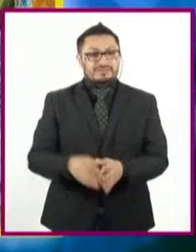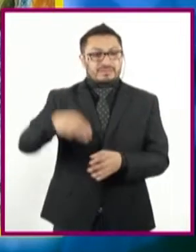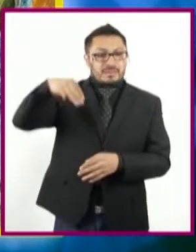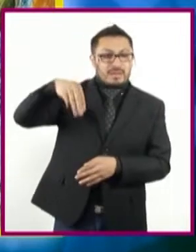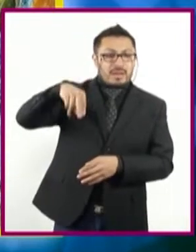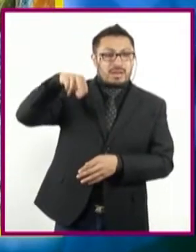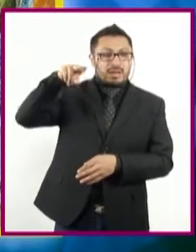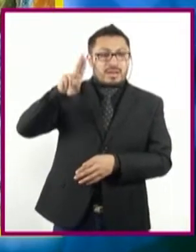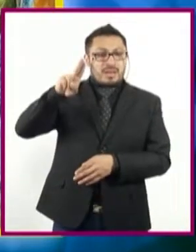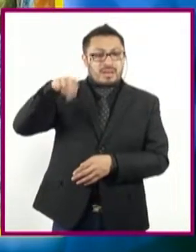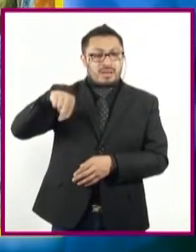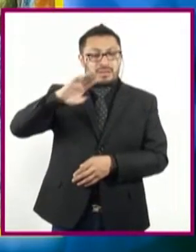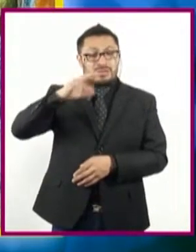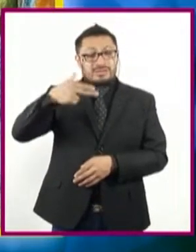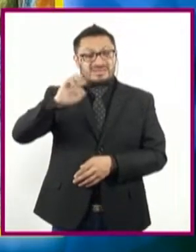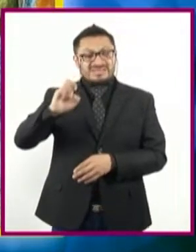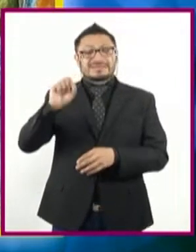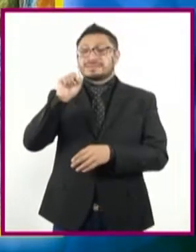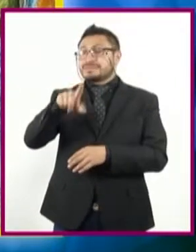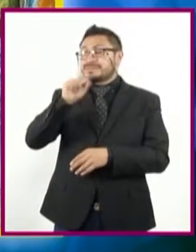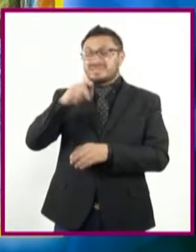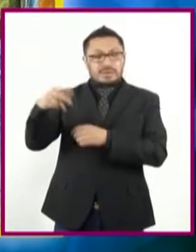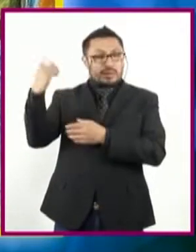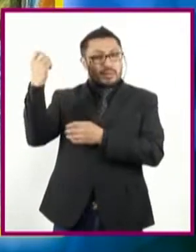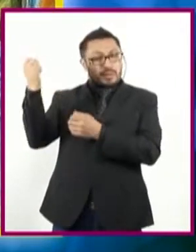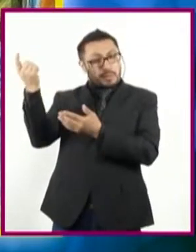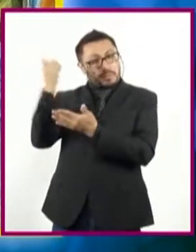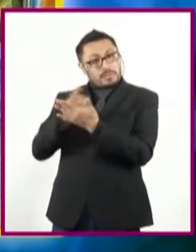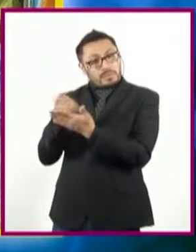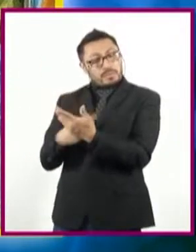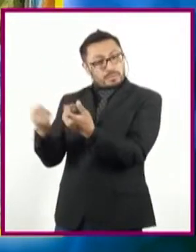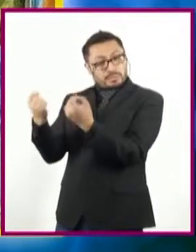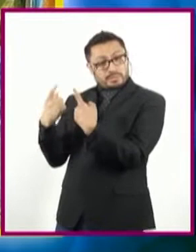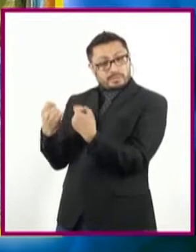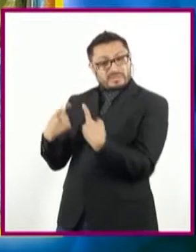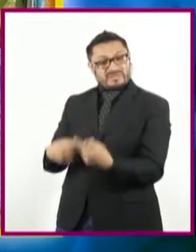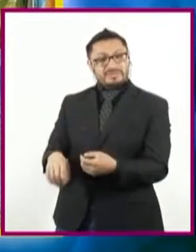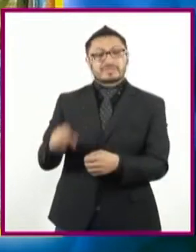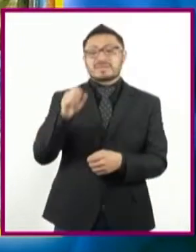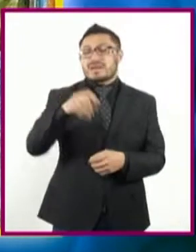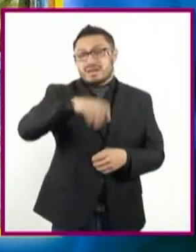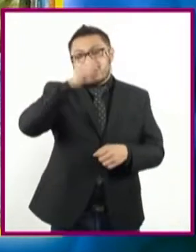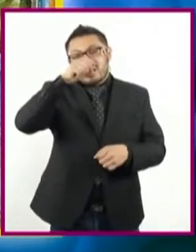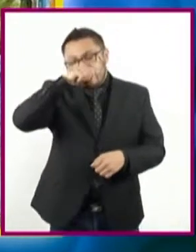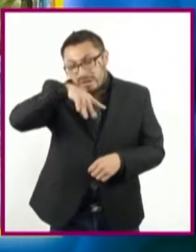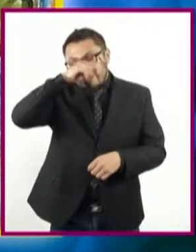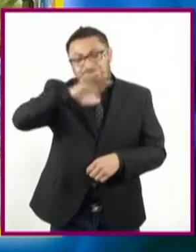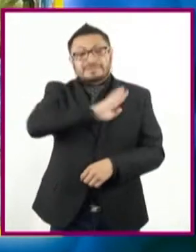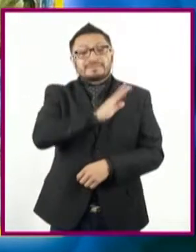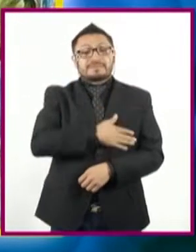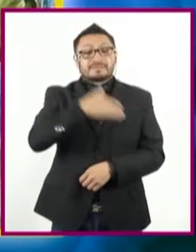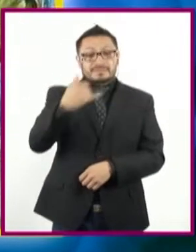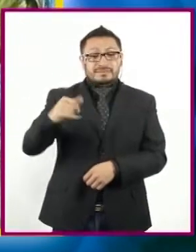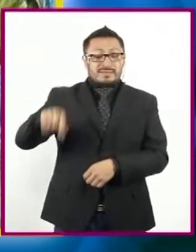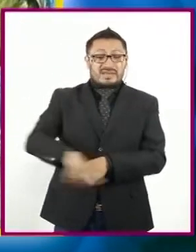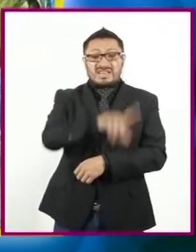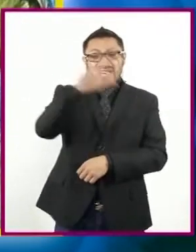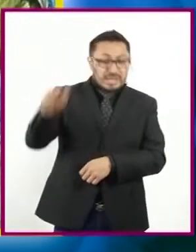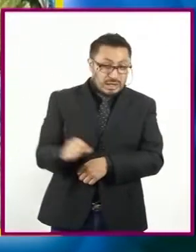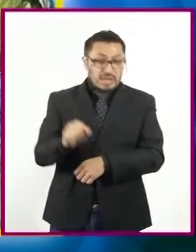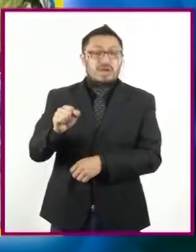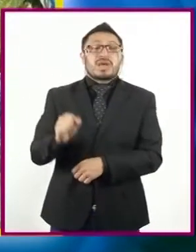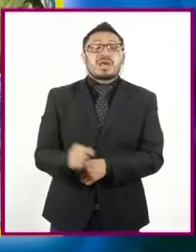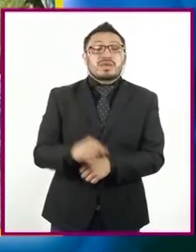y después de superar la enfermedad, Autorretrato con la gripa española y Autorretrato después de la gripa